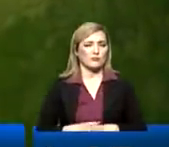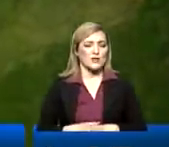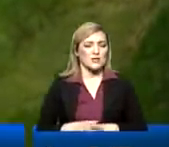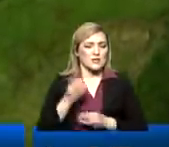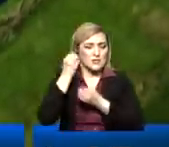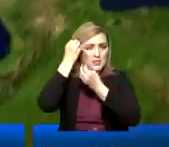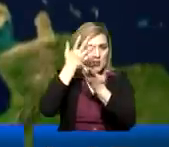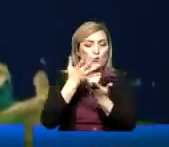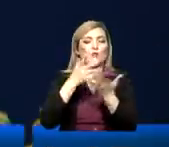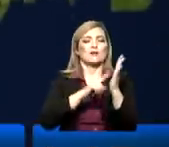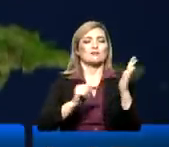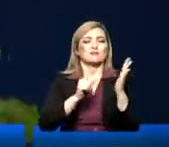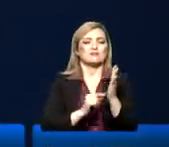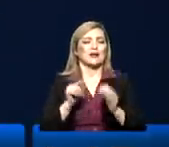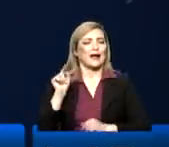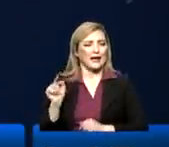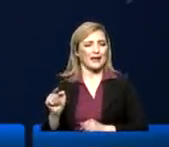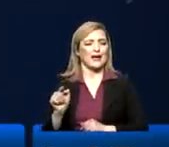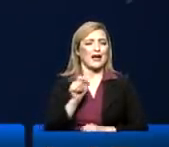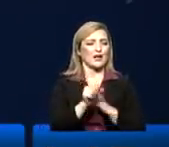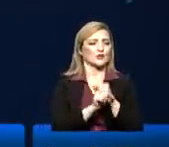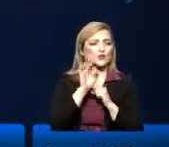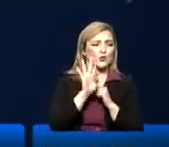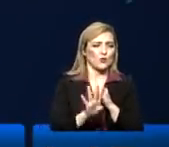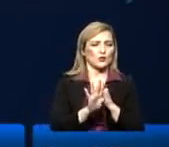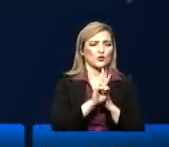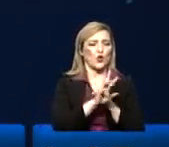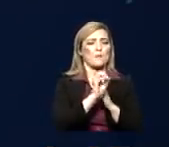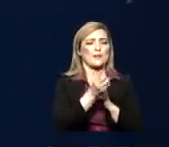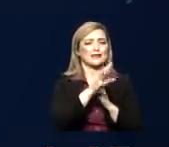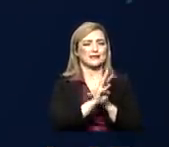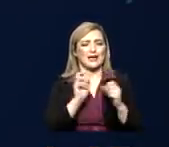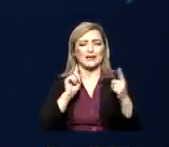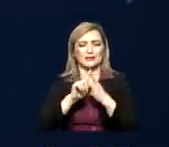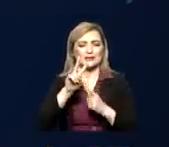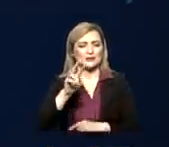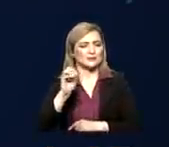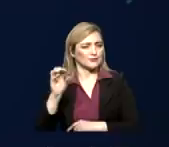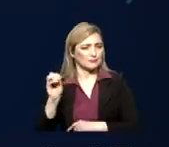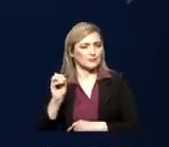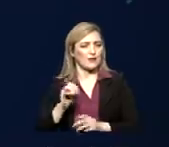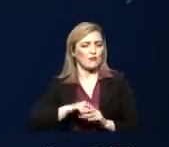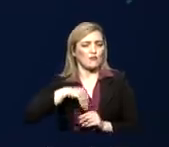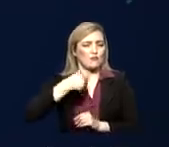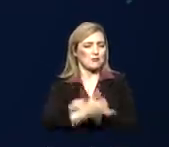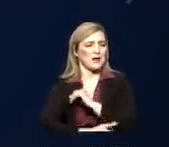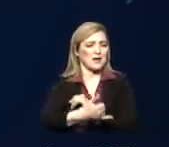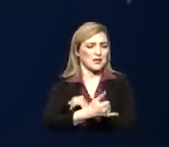según la información del Servicio de Rentas Internas, en 4 años, entre el 2016 y el 2020, sacó del